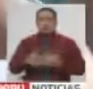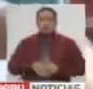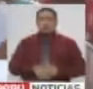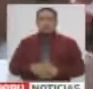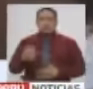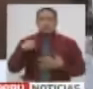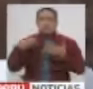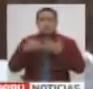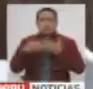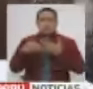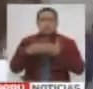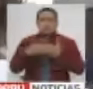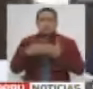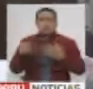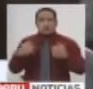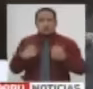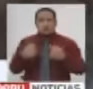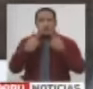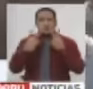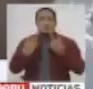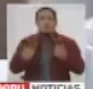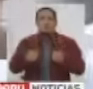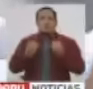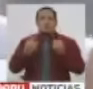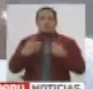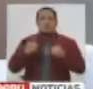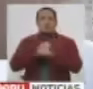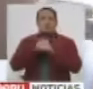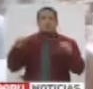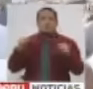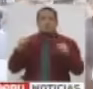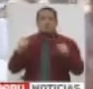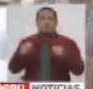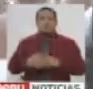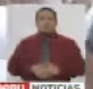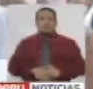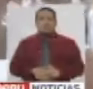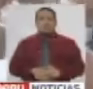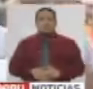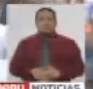Sí, tengo que ver cómo ha sido la explosión.